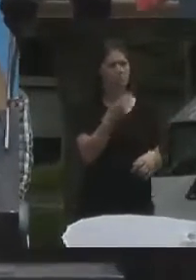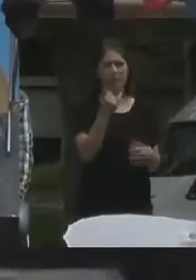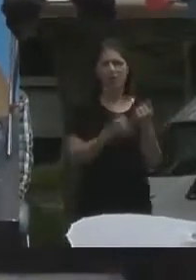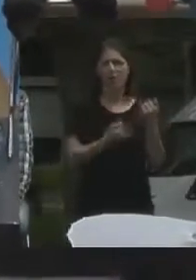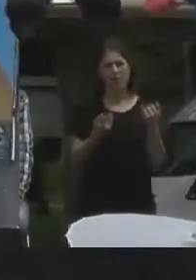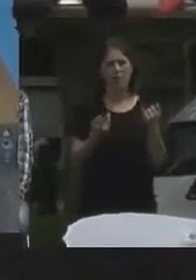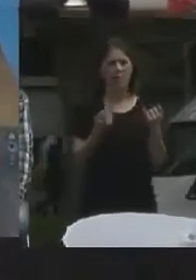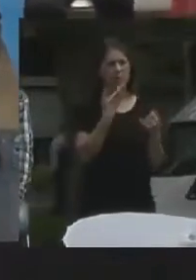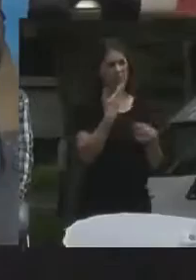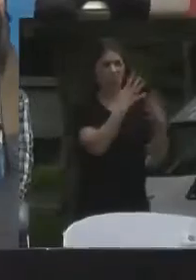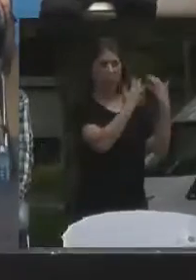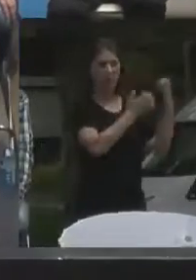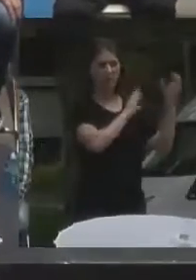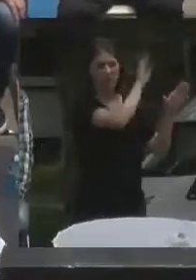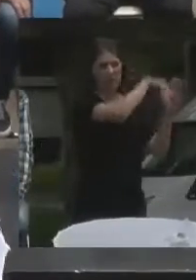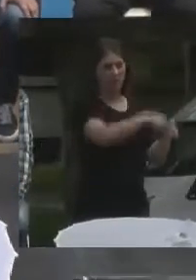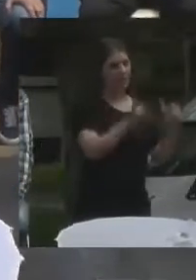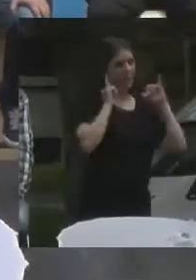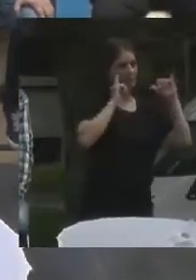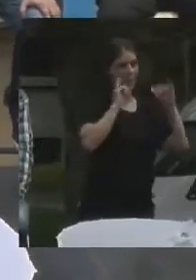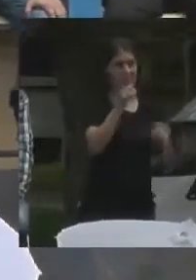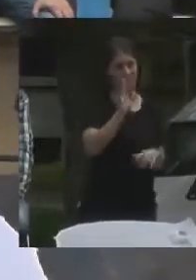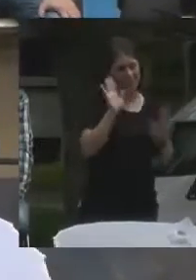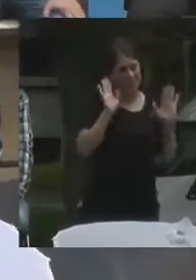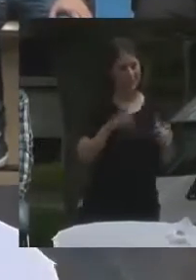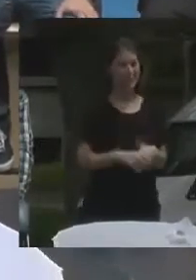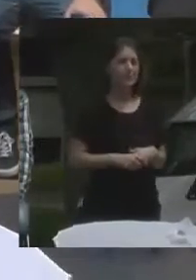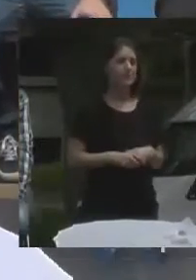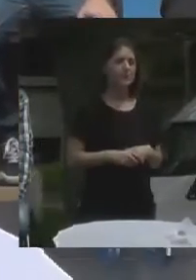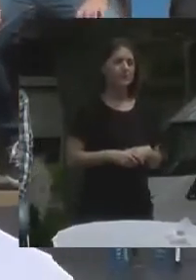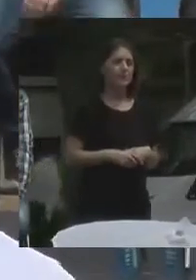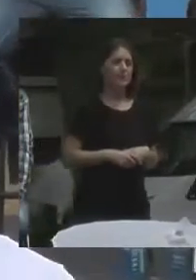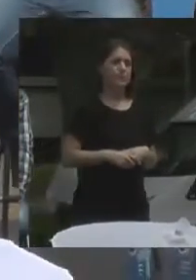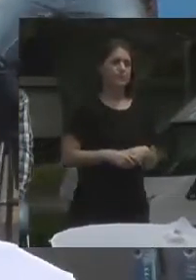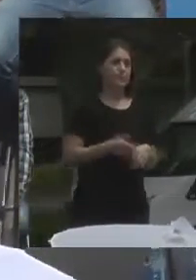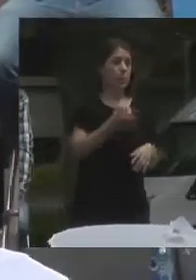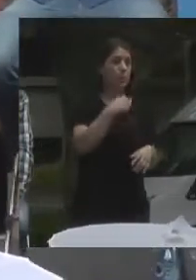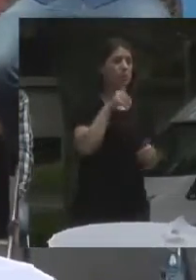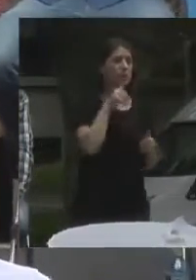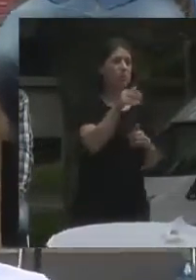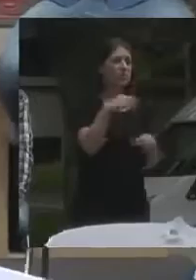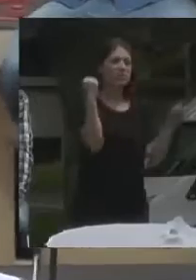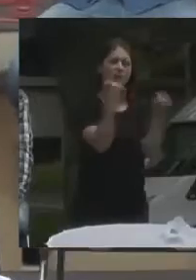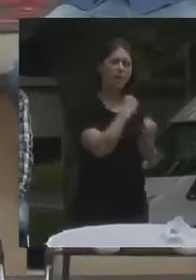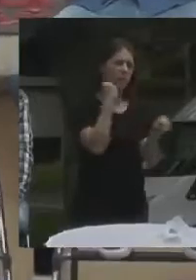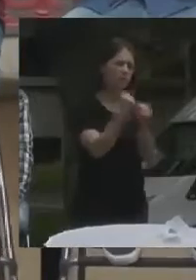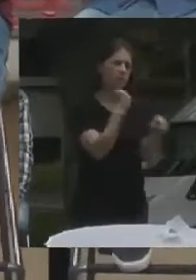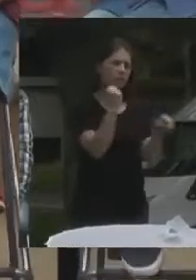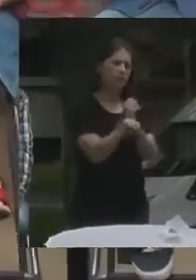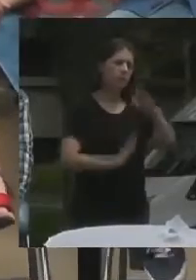non é que se pase moi ben ali dentro. non vamos a deixar de traballar ningún